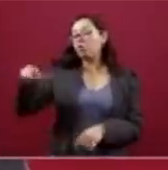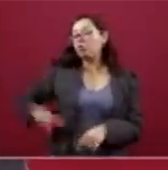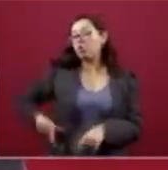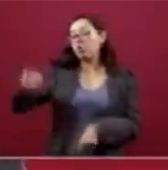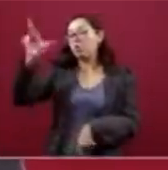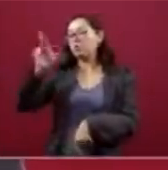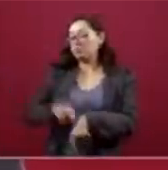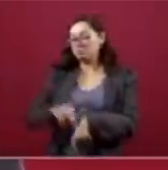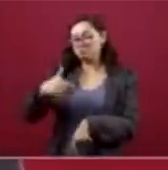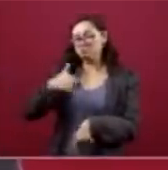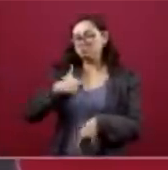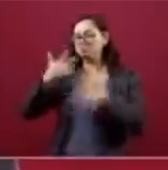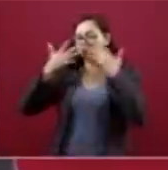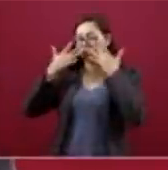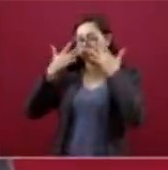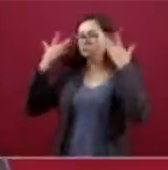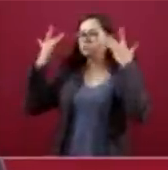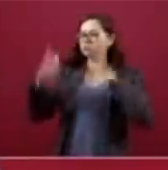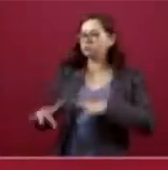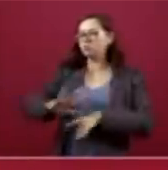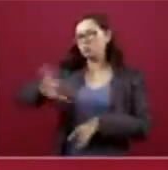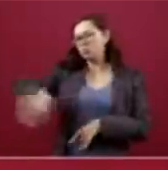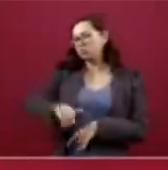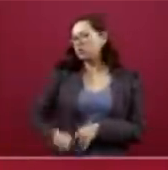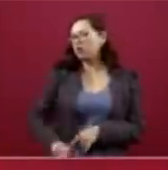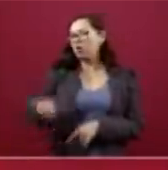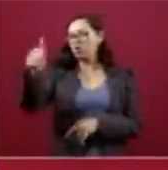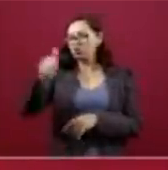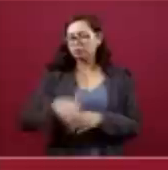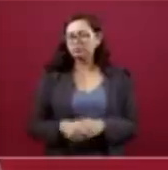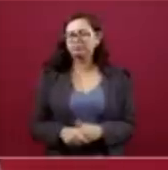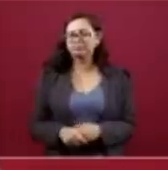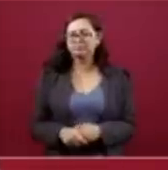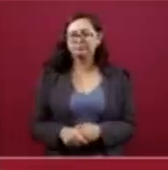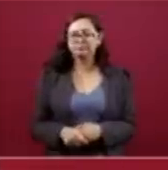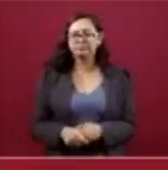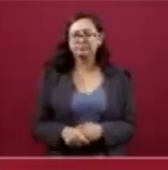renunciaba a ser gobernador de Tabasco.